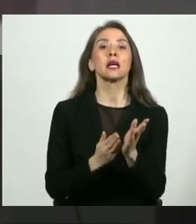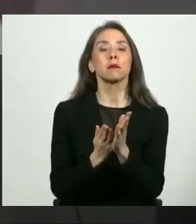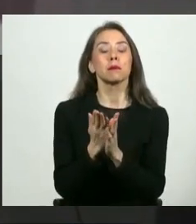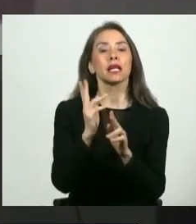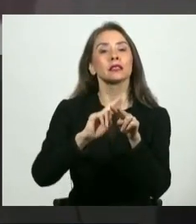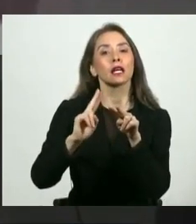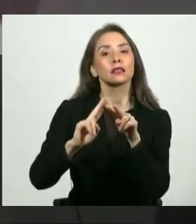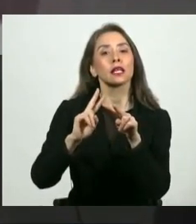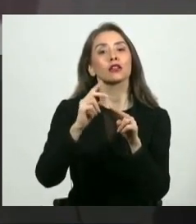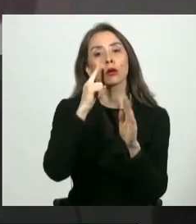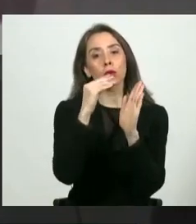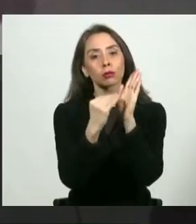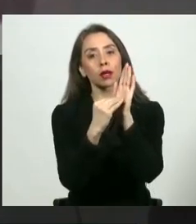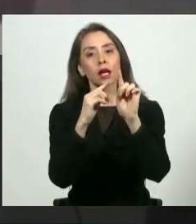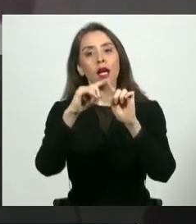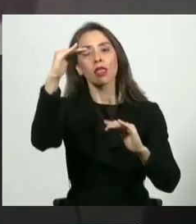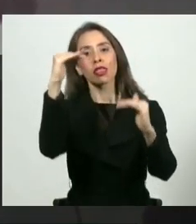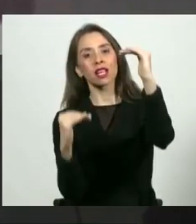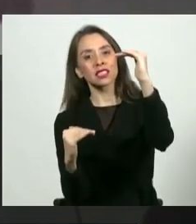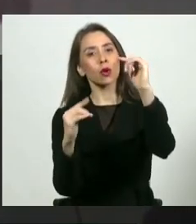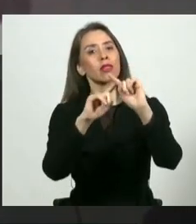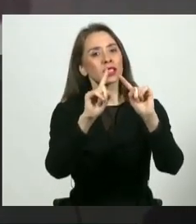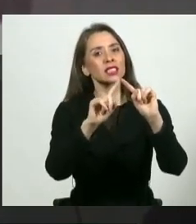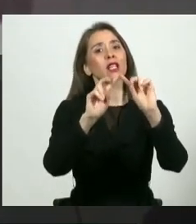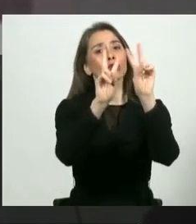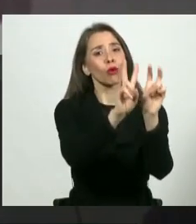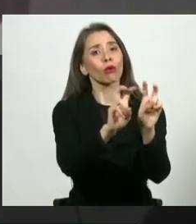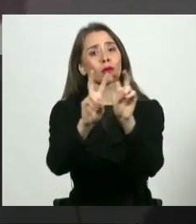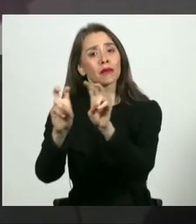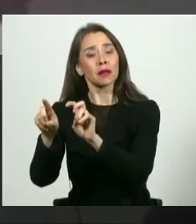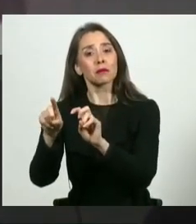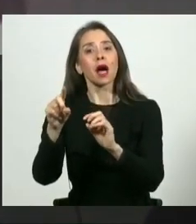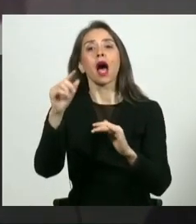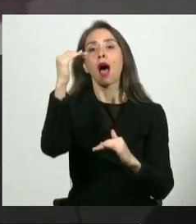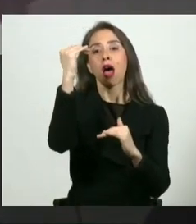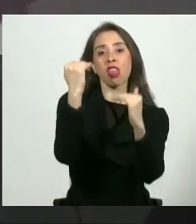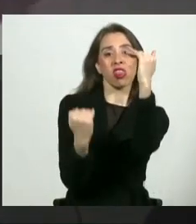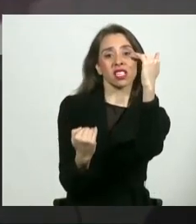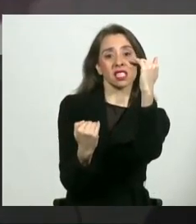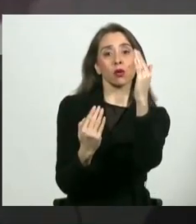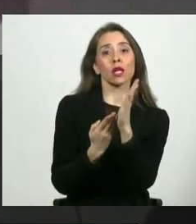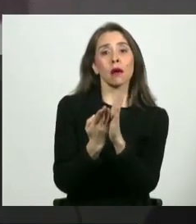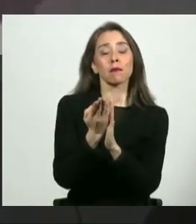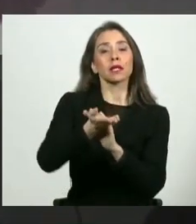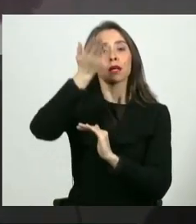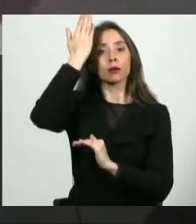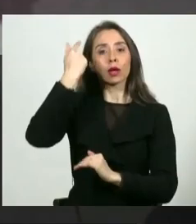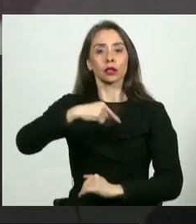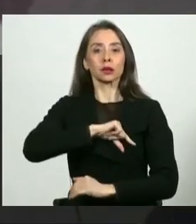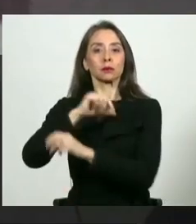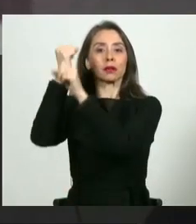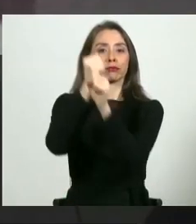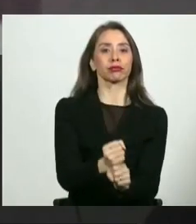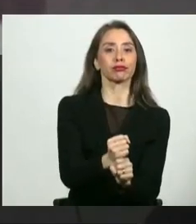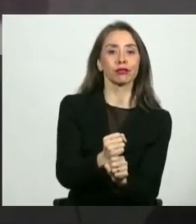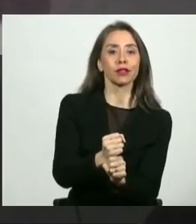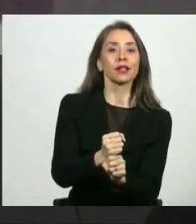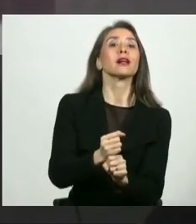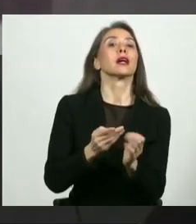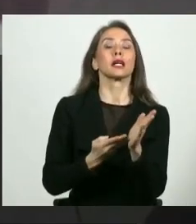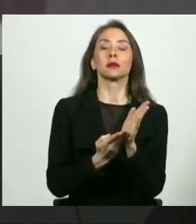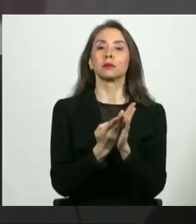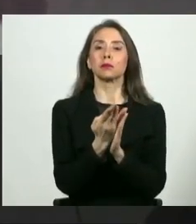cuenta del tema de la desigualdad, de distintos ángulos. La desigualdad tal vez comienza desde la colonia, la desigualdad más profunda tiene